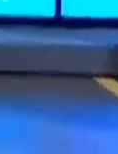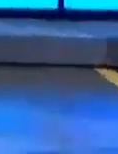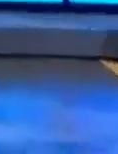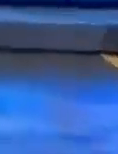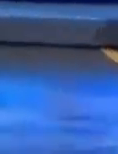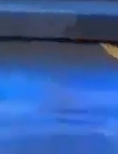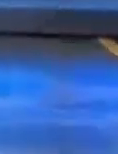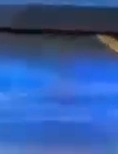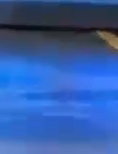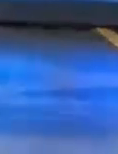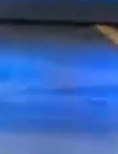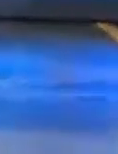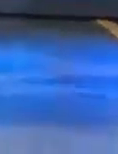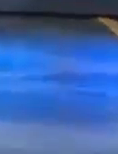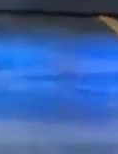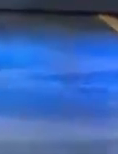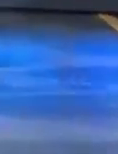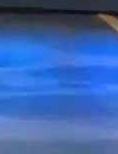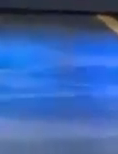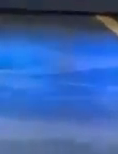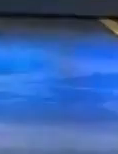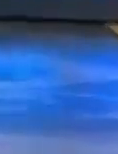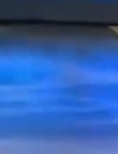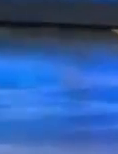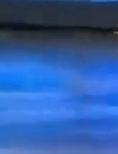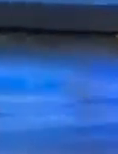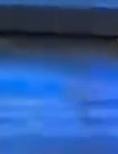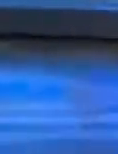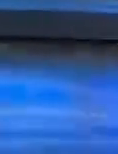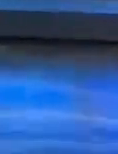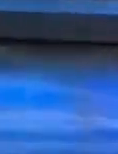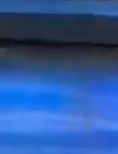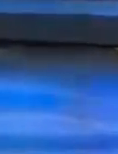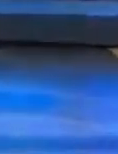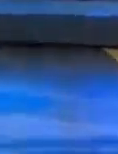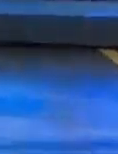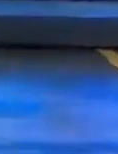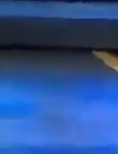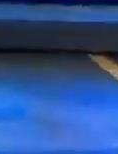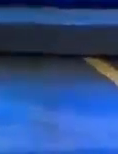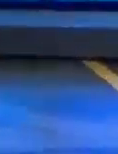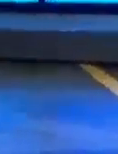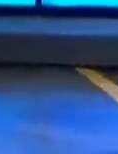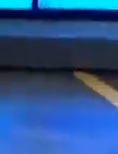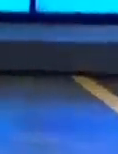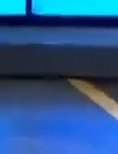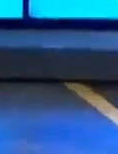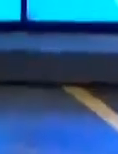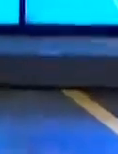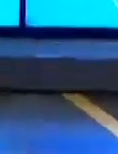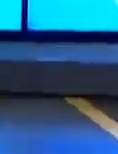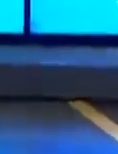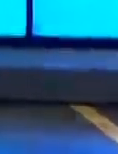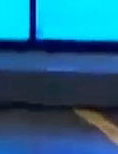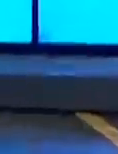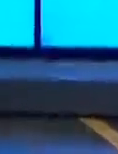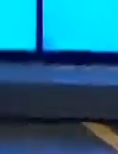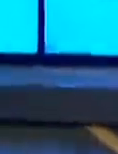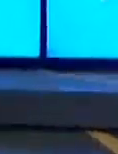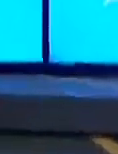en la cámara noche tienes tanto también para el bienestar los patinadores pero bien sabroso y